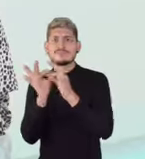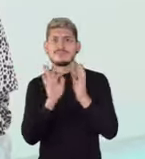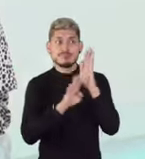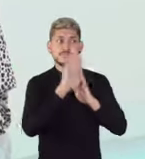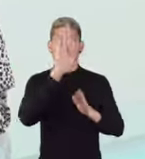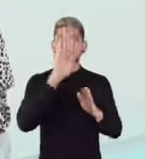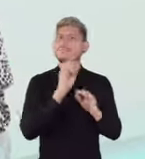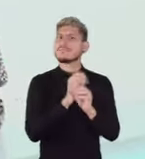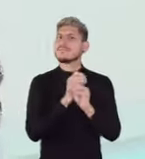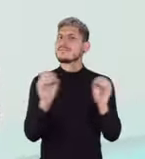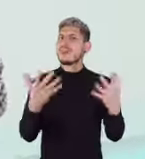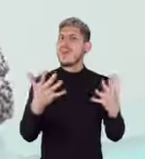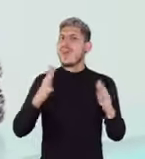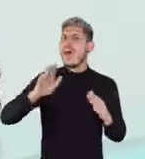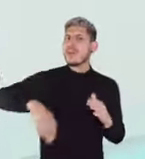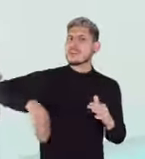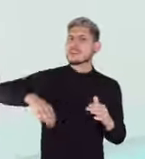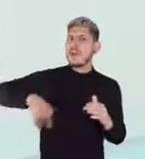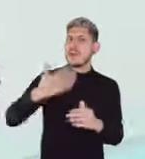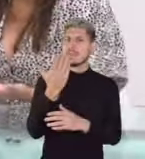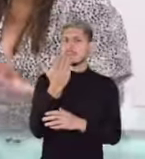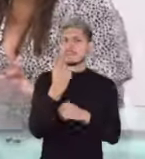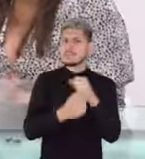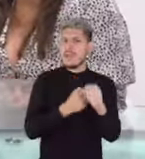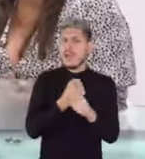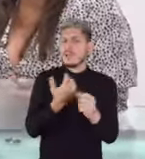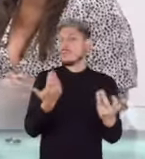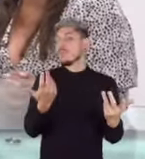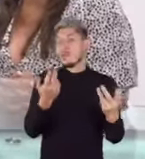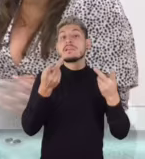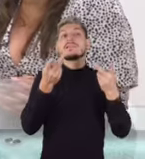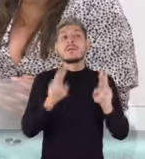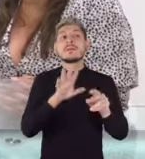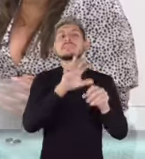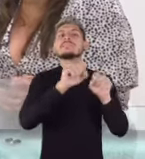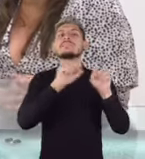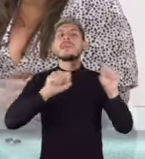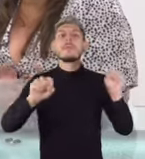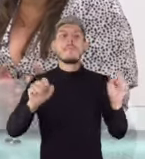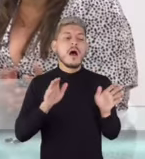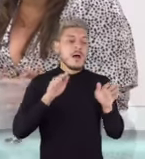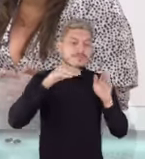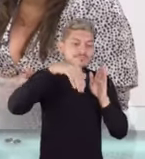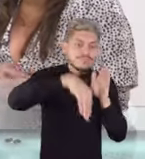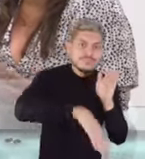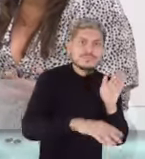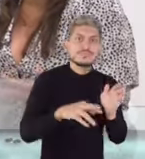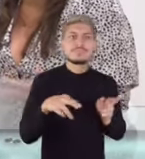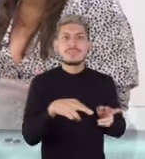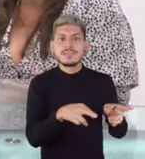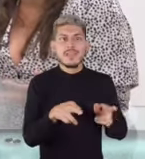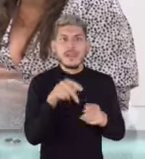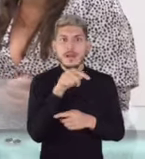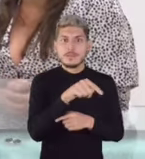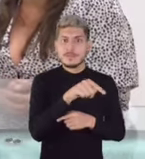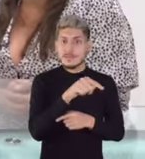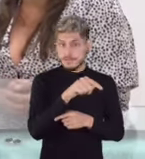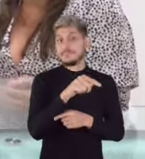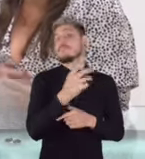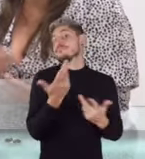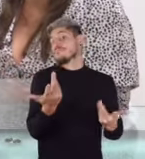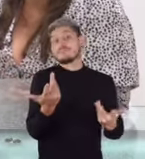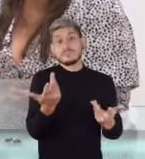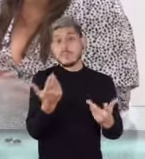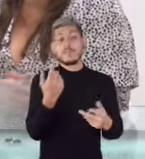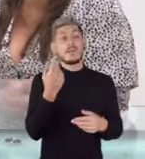en 15 años, más bien Quito ha retrocedido. Y el sistema de quebradas es un elemento estructural, no solamente para